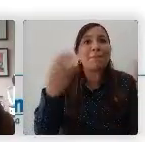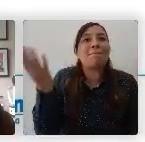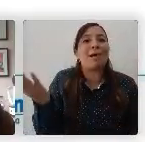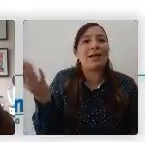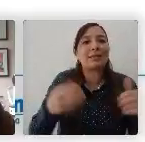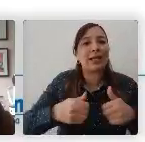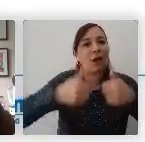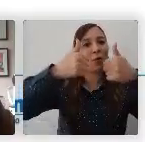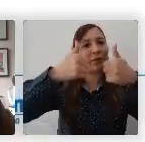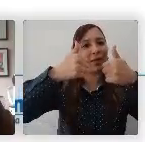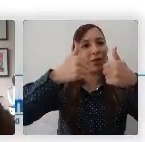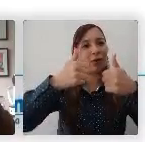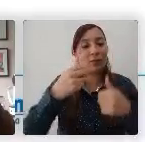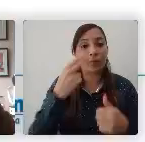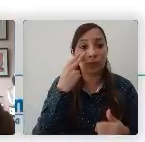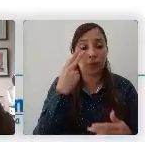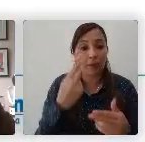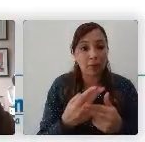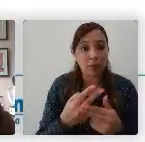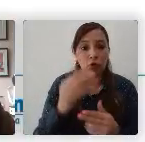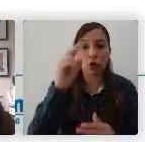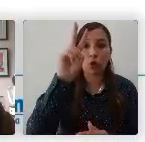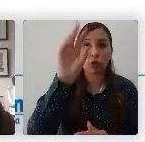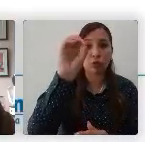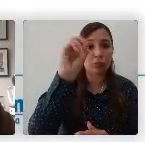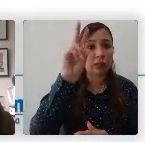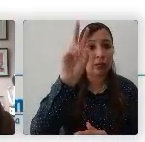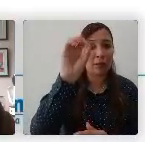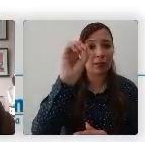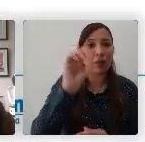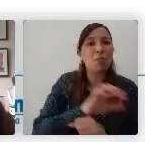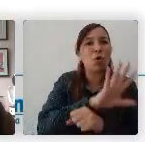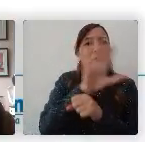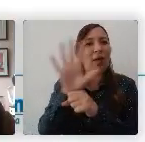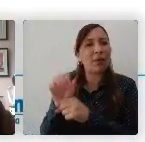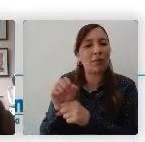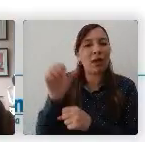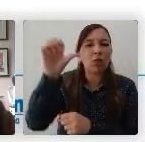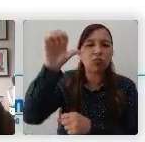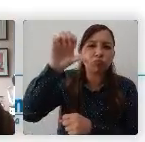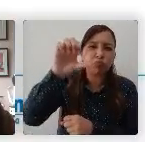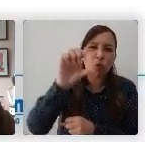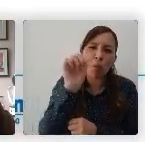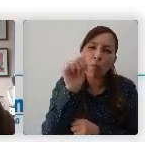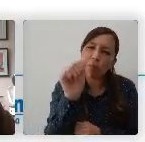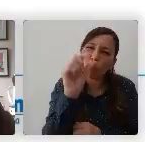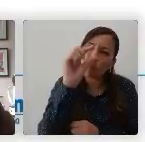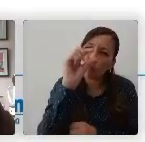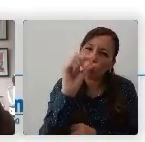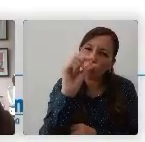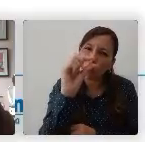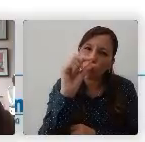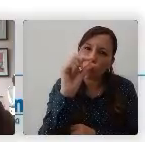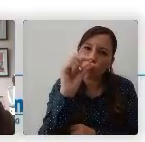y como vemos en el 2020 efectivamente por la pandemia así igual como los otros sectores dentro de turismo